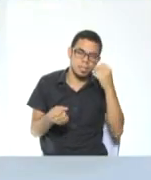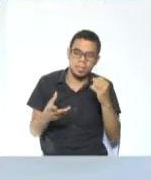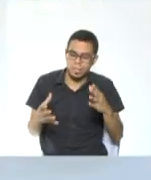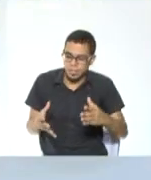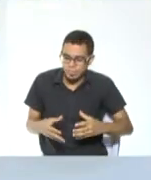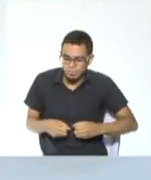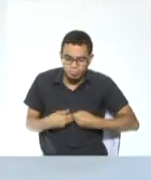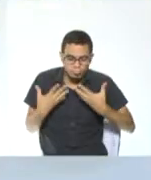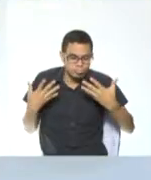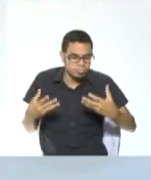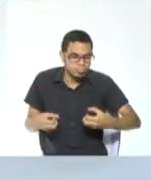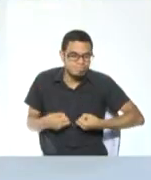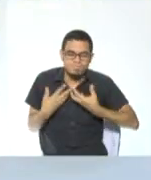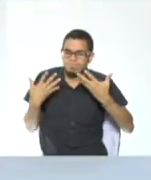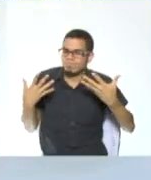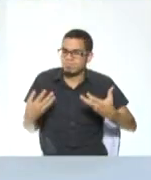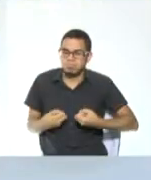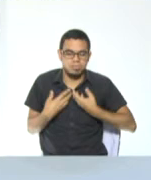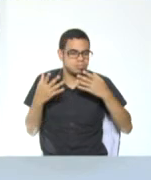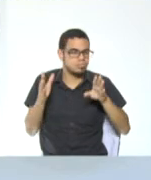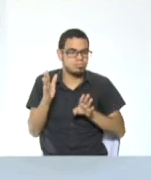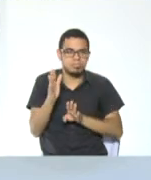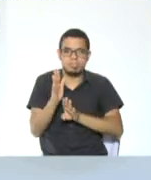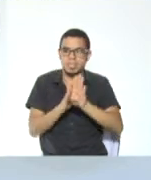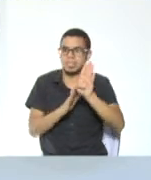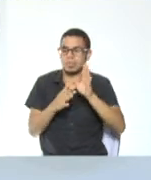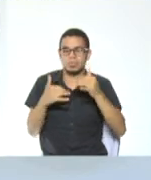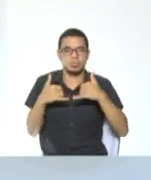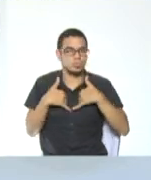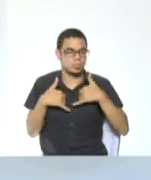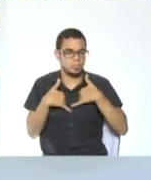ganas de continuar desarrollándose.